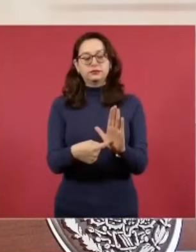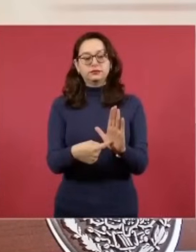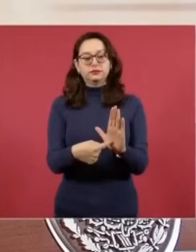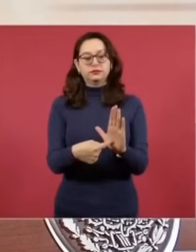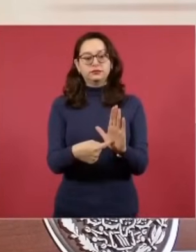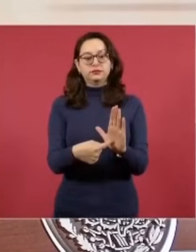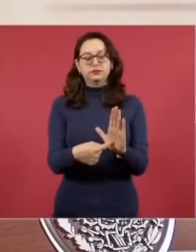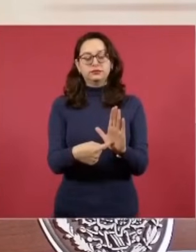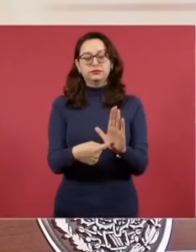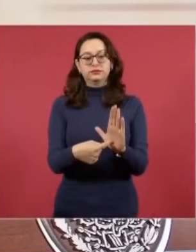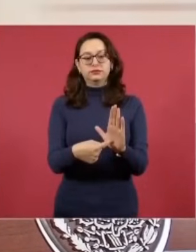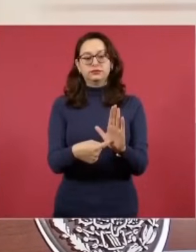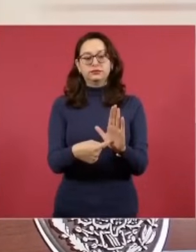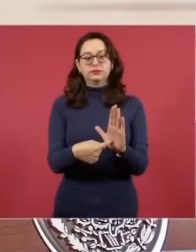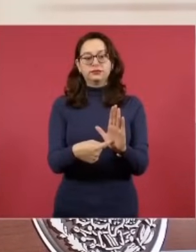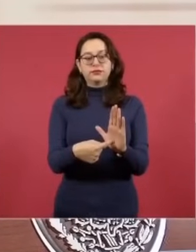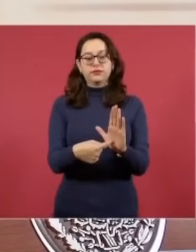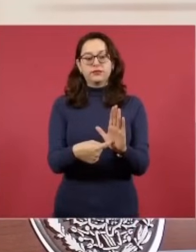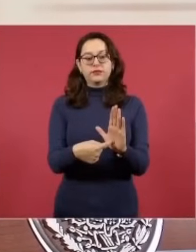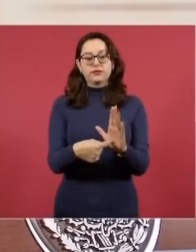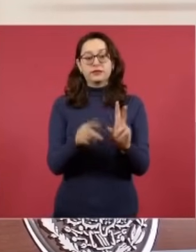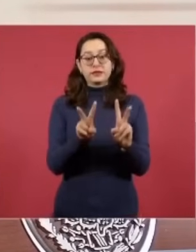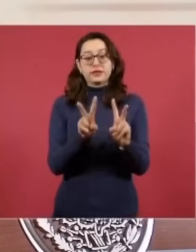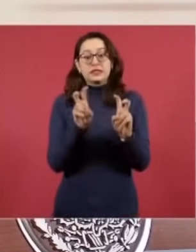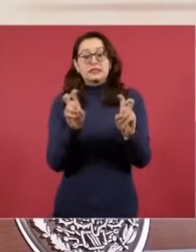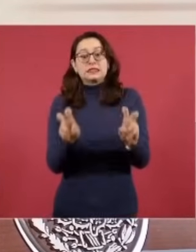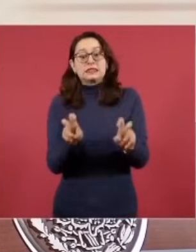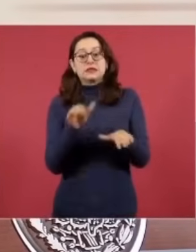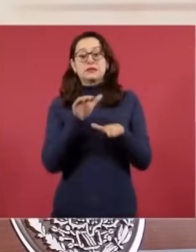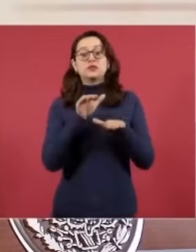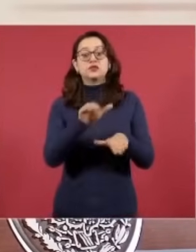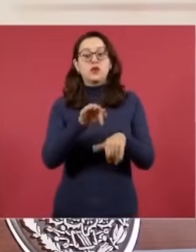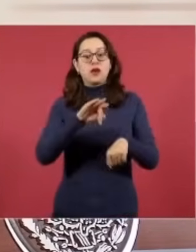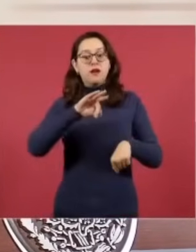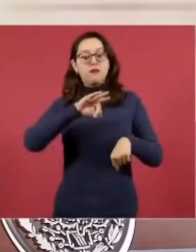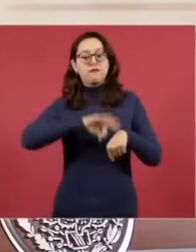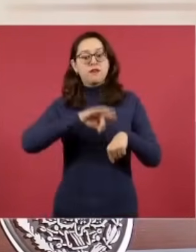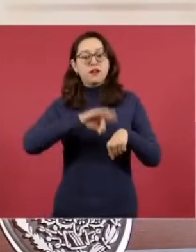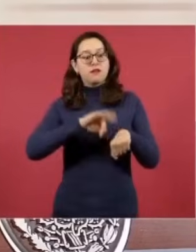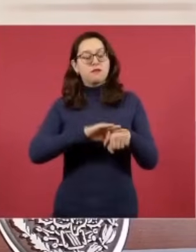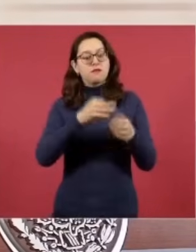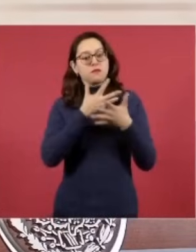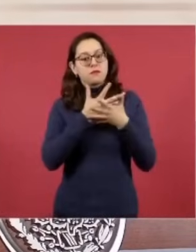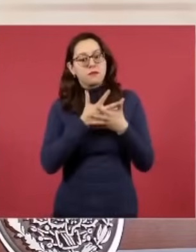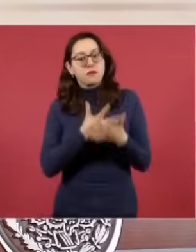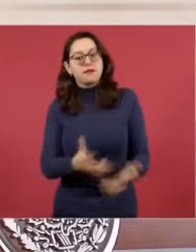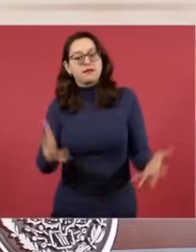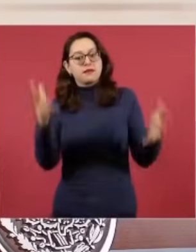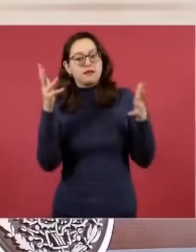Hoy el presidente inaugura la megafarmacia en el Estado de México, Huehuetocan.